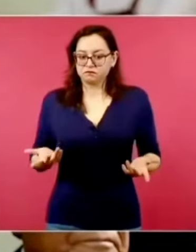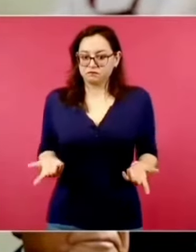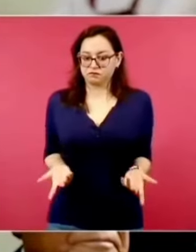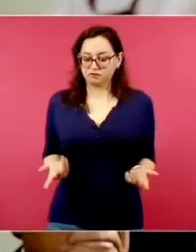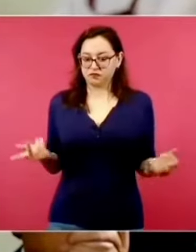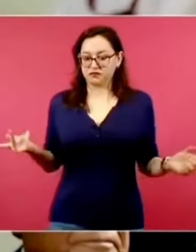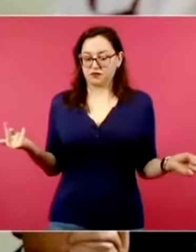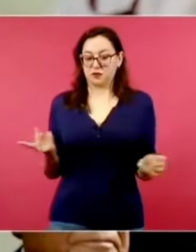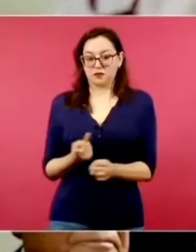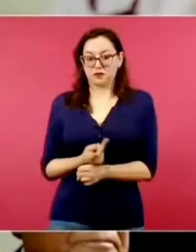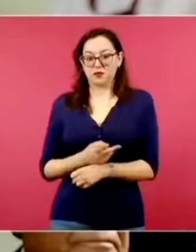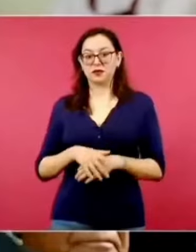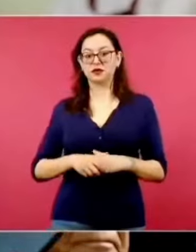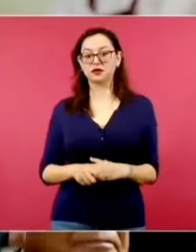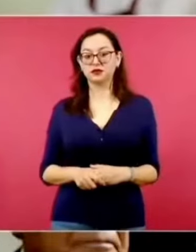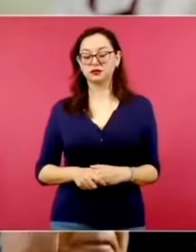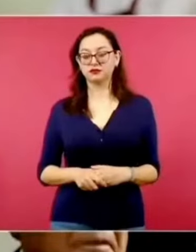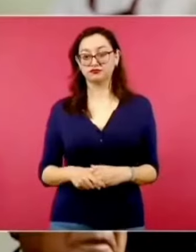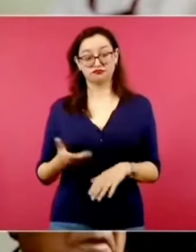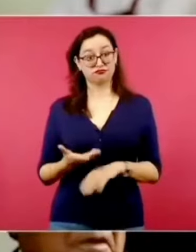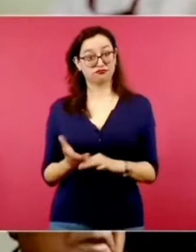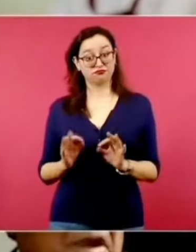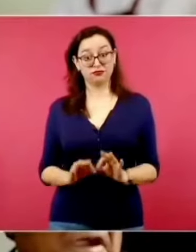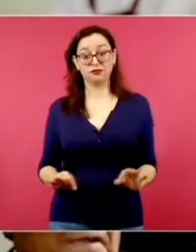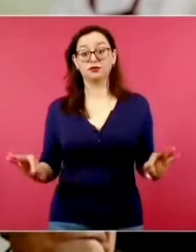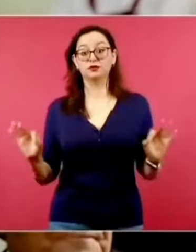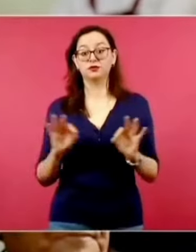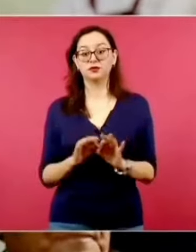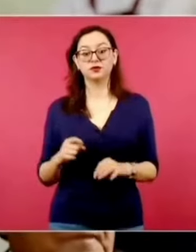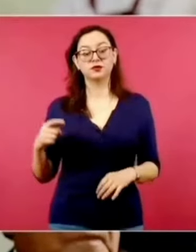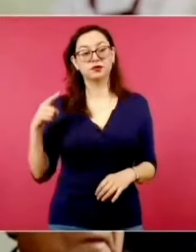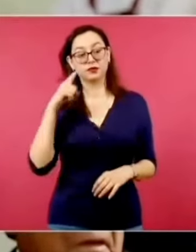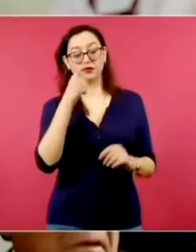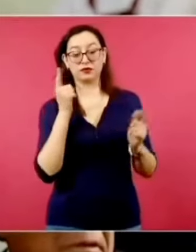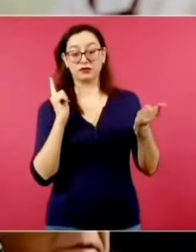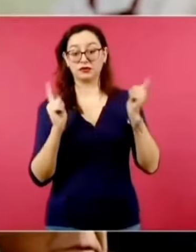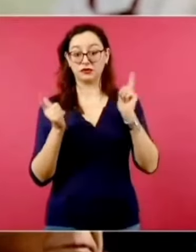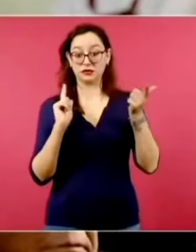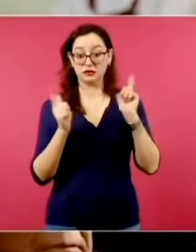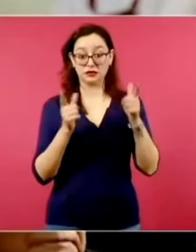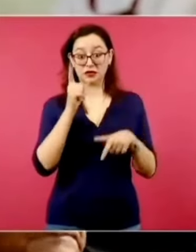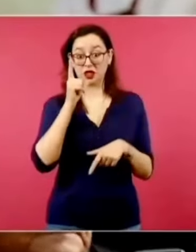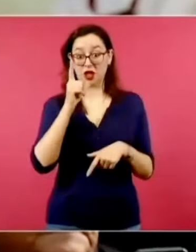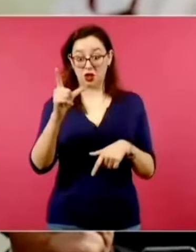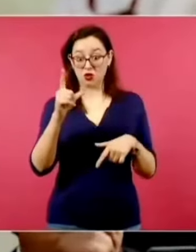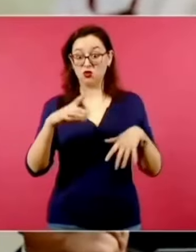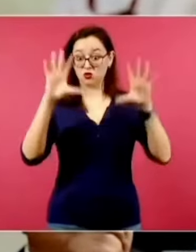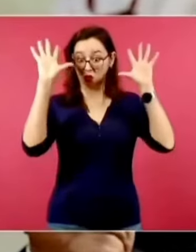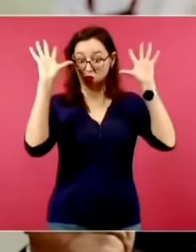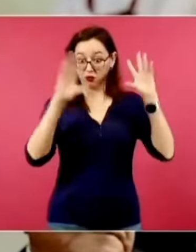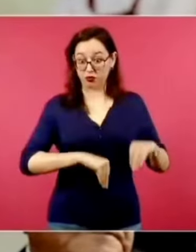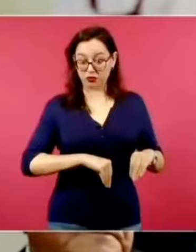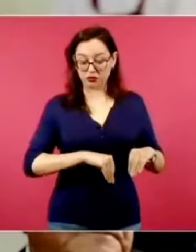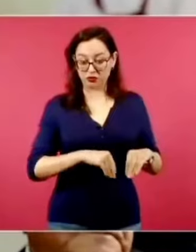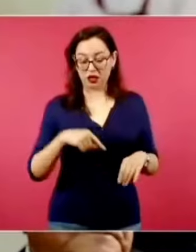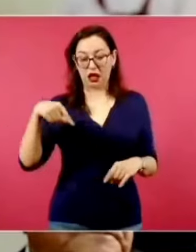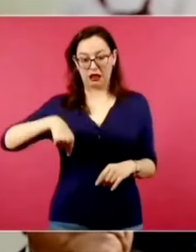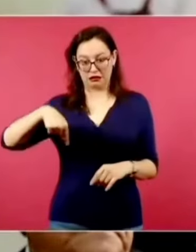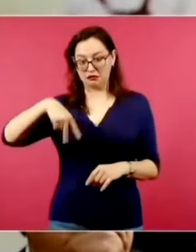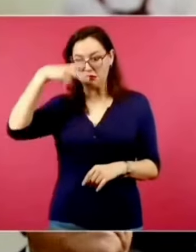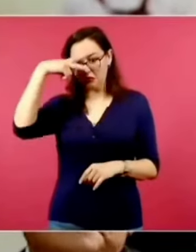Texas pues la electricidad que se mandó era las de las hidroeléctricas y